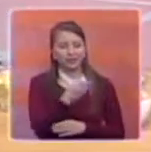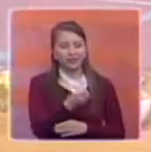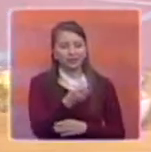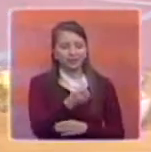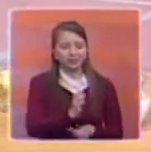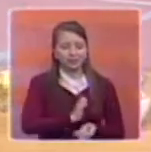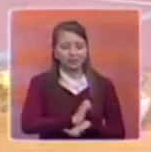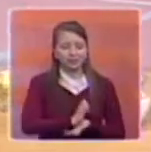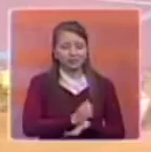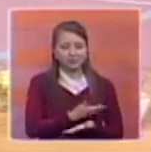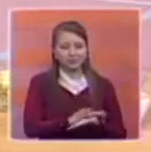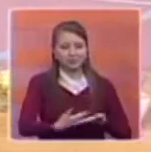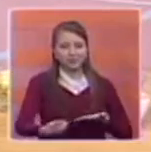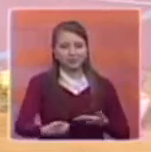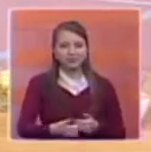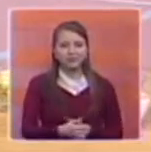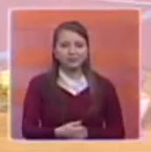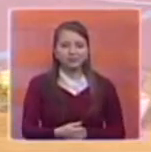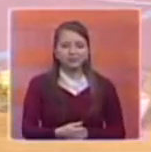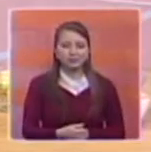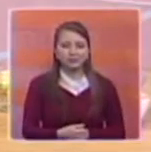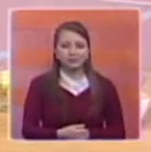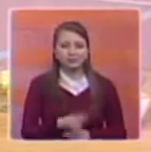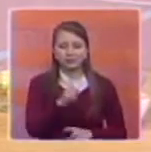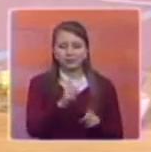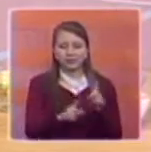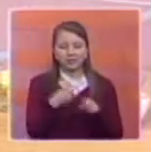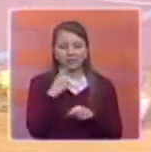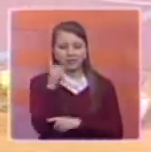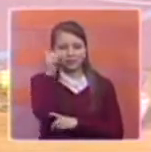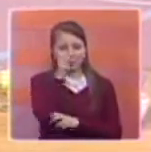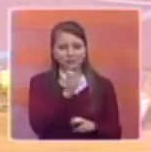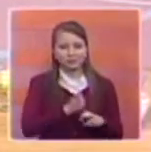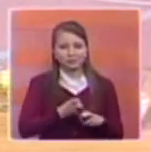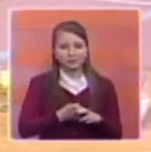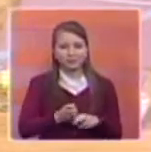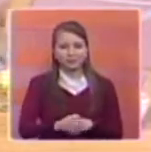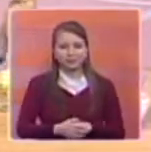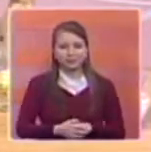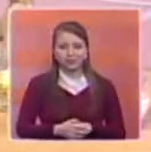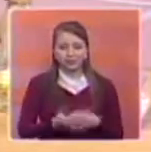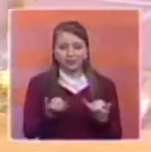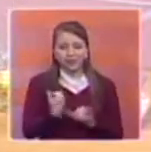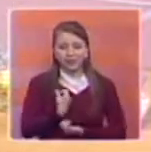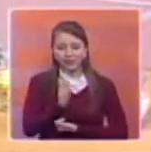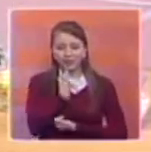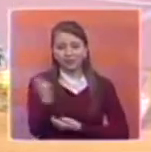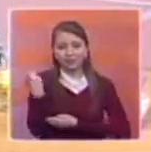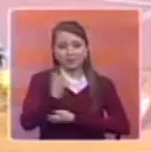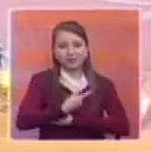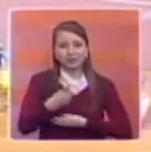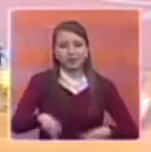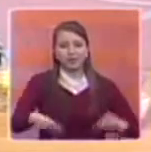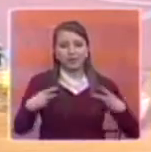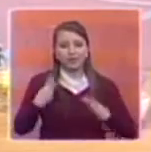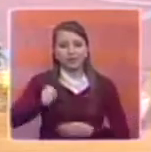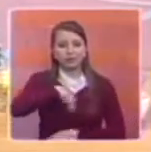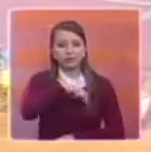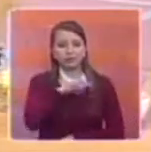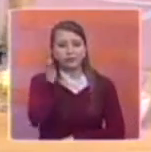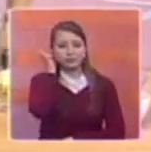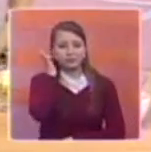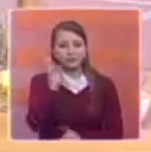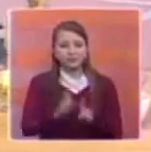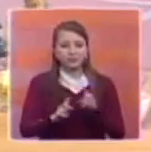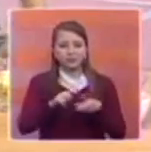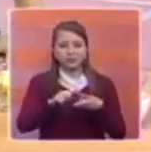nomás todo y ya está. Sí. La gente que se quiere complicar, que se complique, ¿sí o no, Gardenia? Claro. Yo digo que en esta vida, nosotros, a las mujeres, hay dos cosas